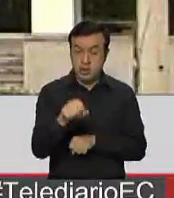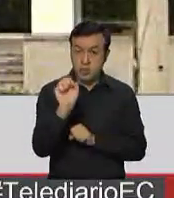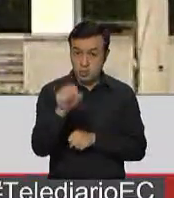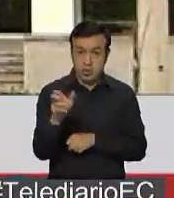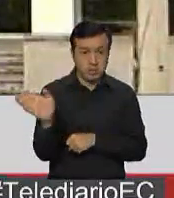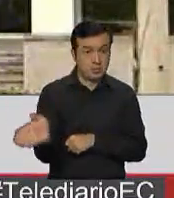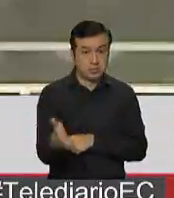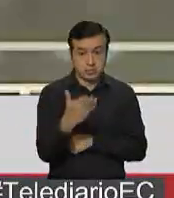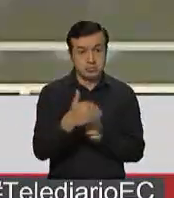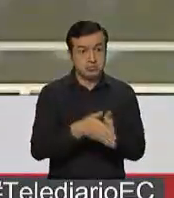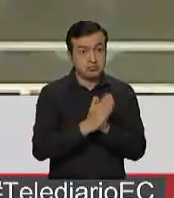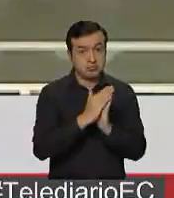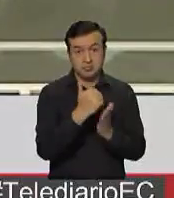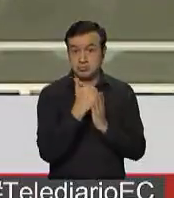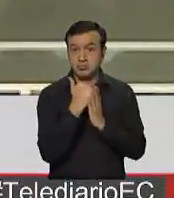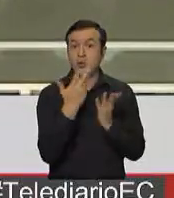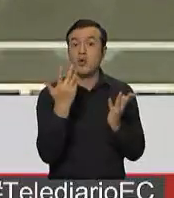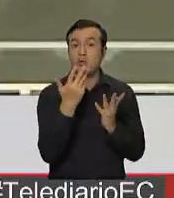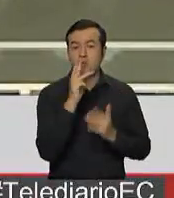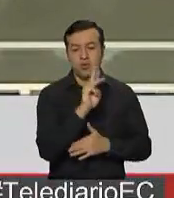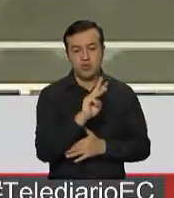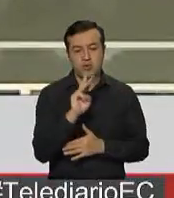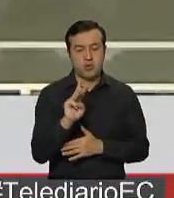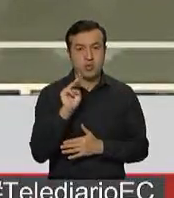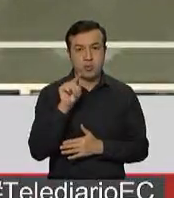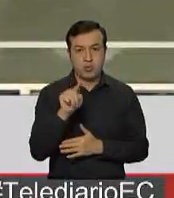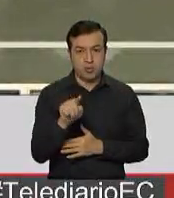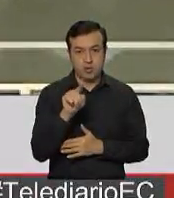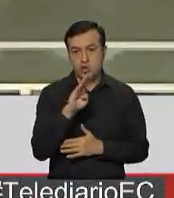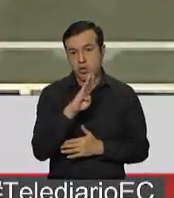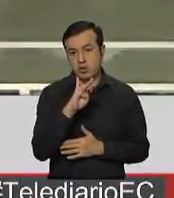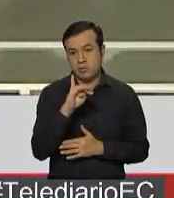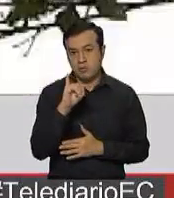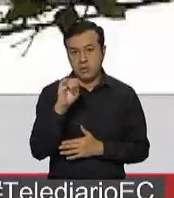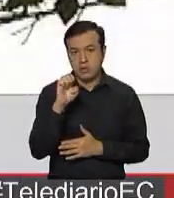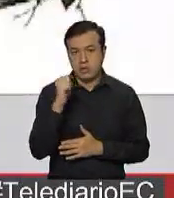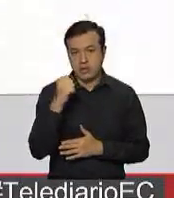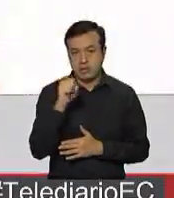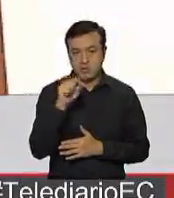semana. A través de la página web de la institución